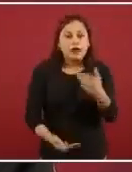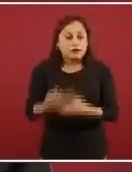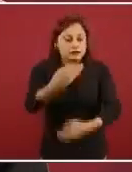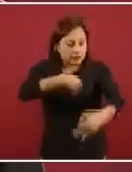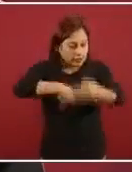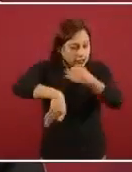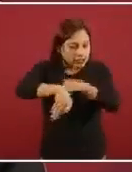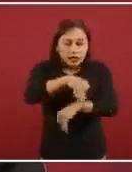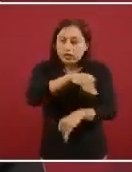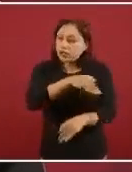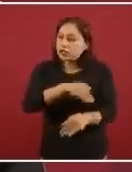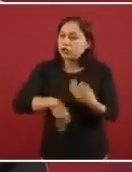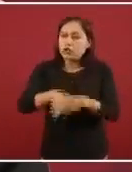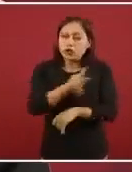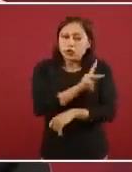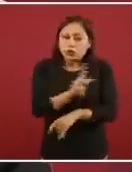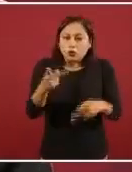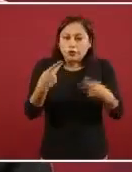parejo,